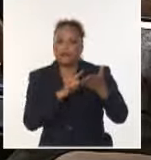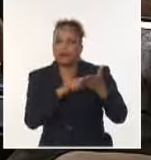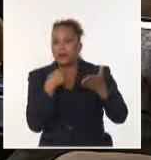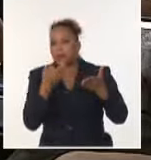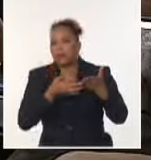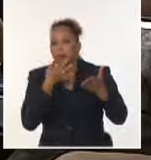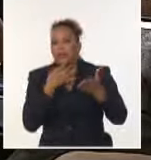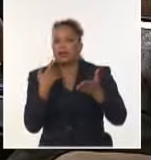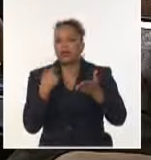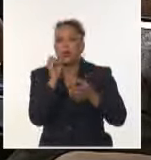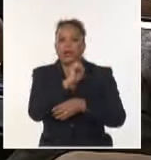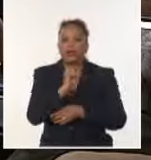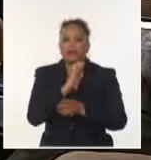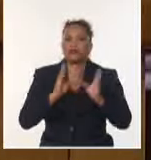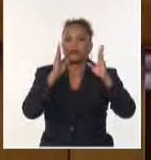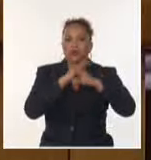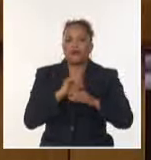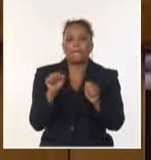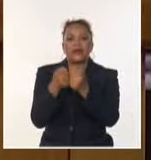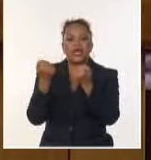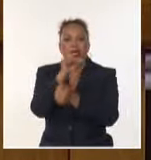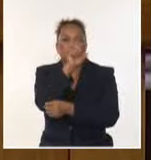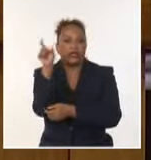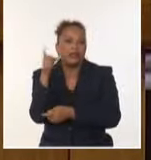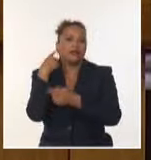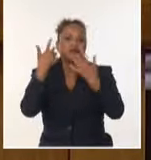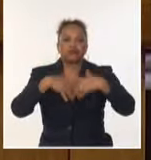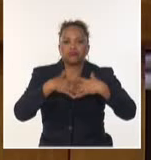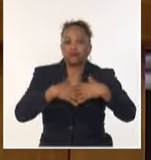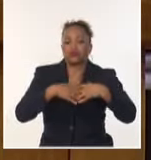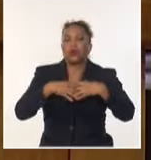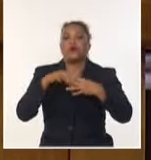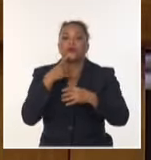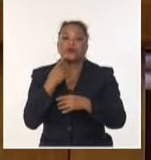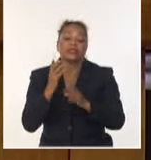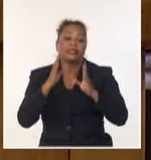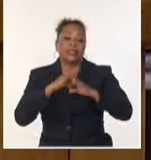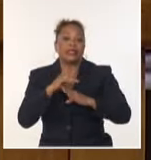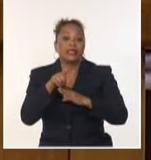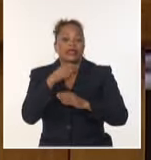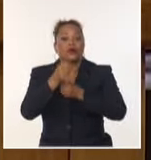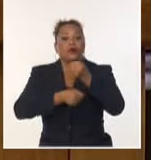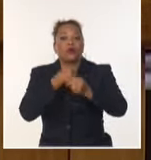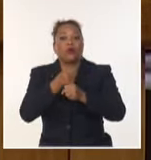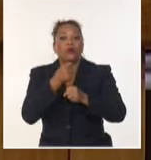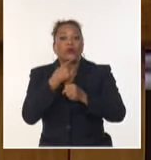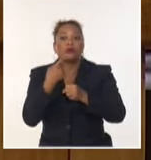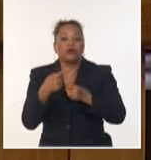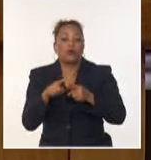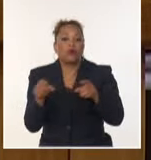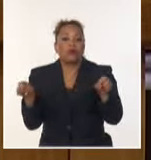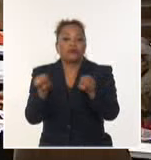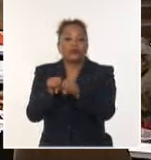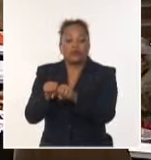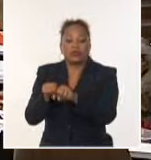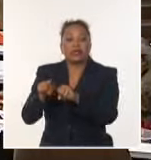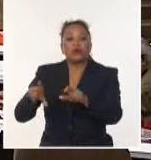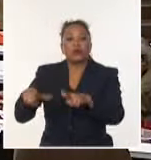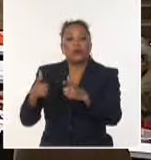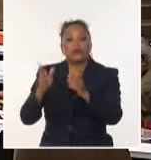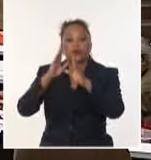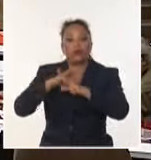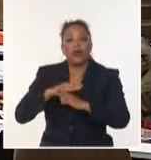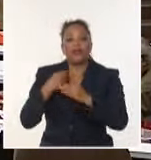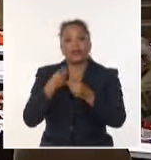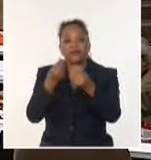organización en panaderías para la elaboración de las producciones alternativas que se utilizan como extensores, el incumplimiento de la entrega